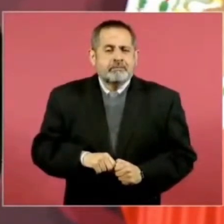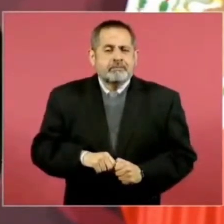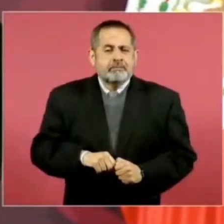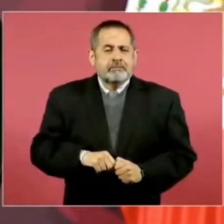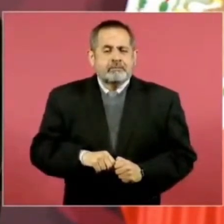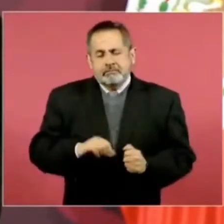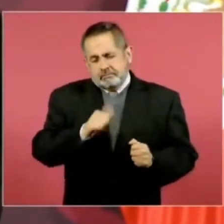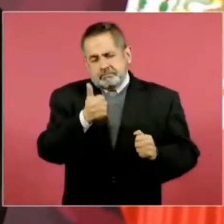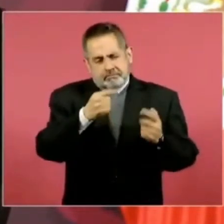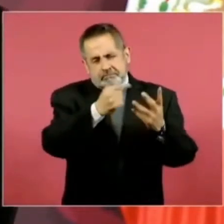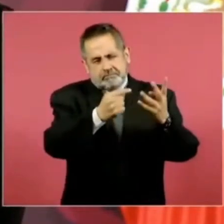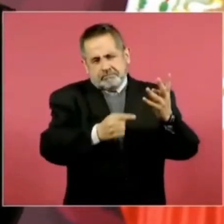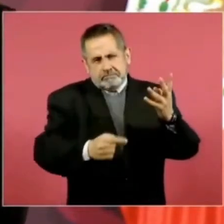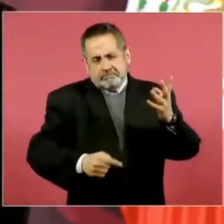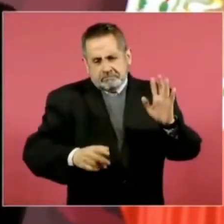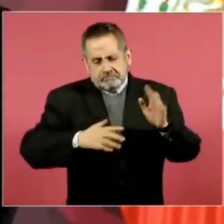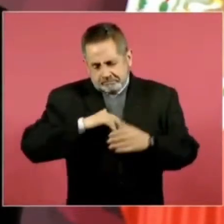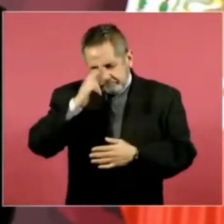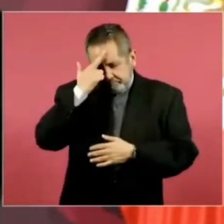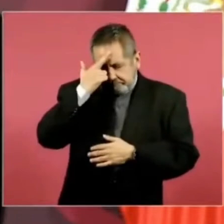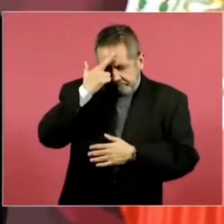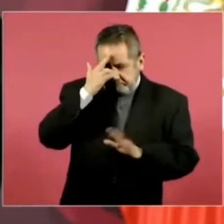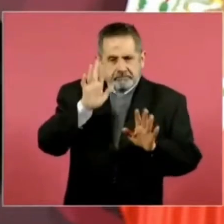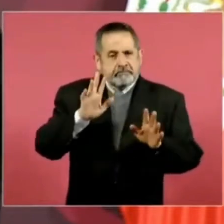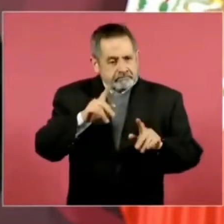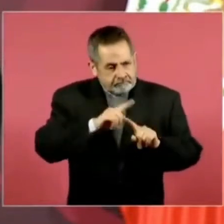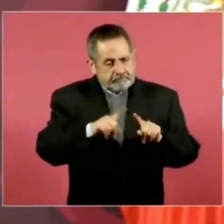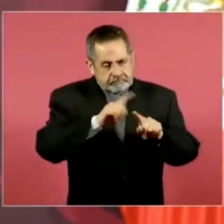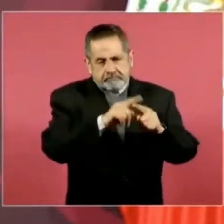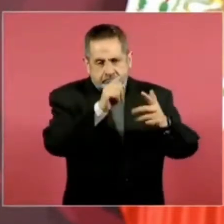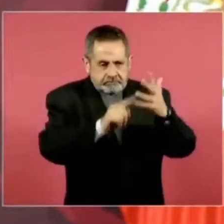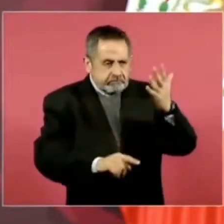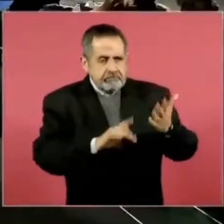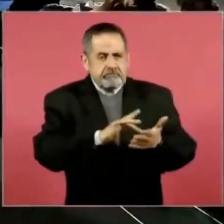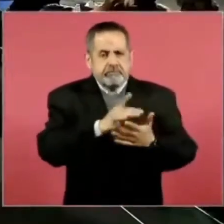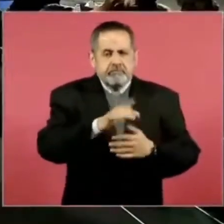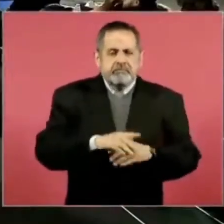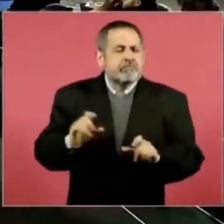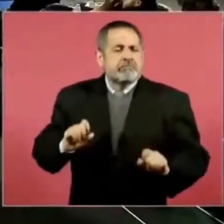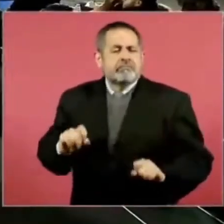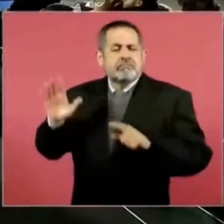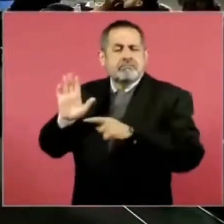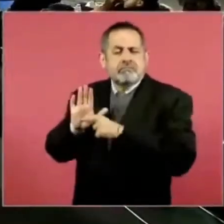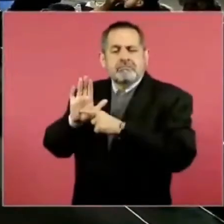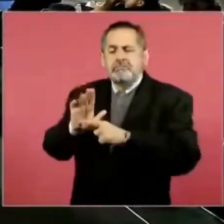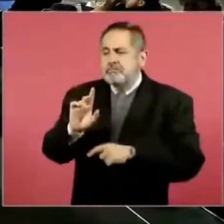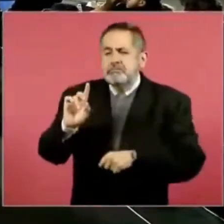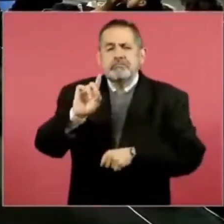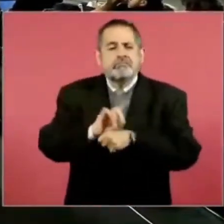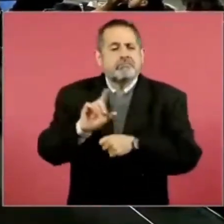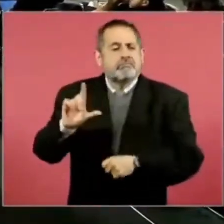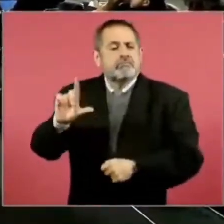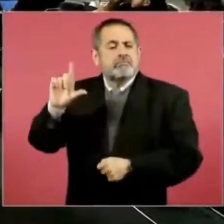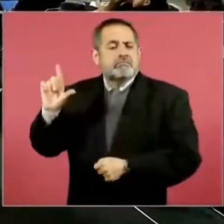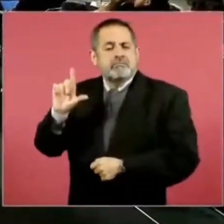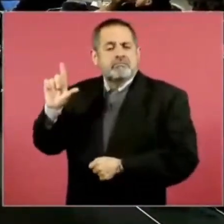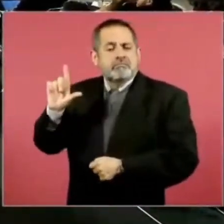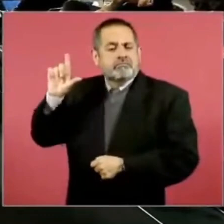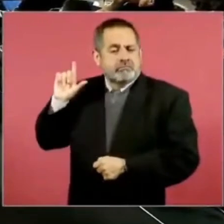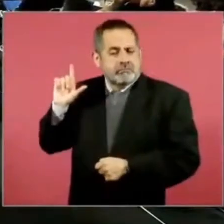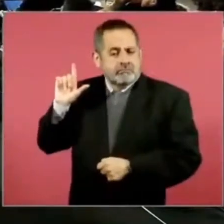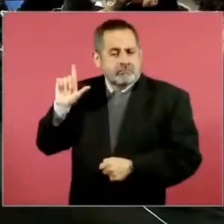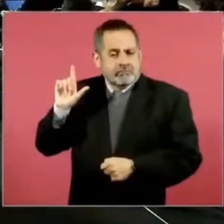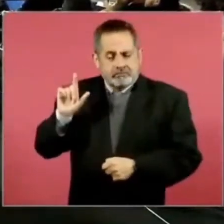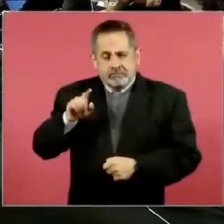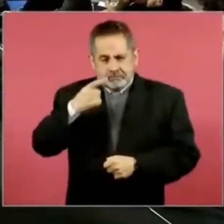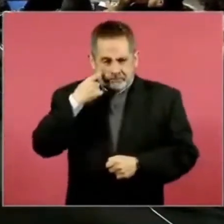y otras que no recuerdo, pero a ver si pones lo del lunes, si tenemos,